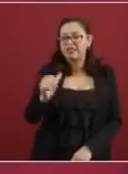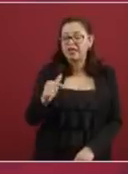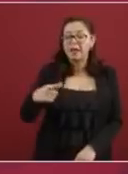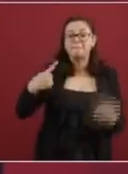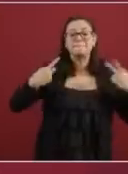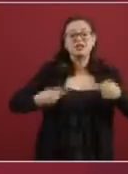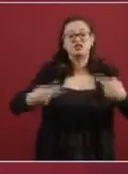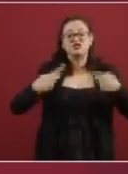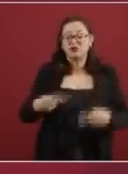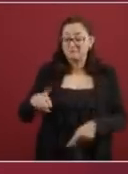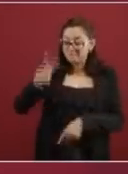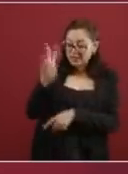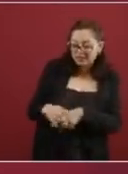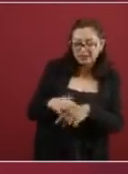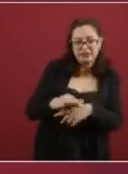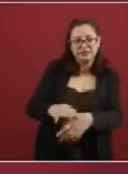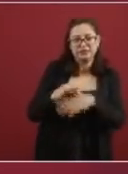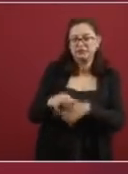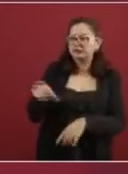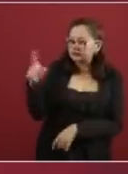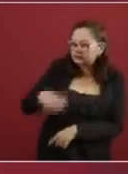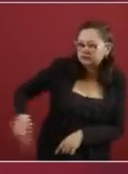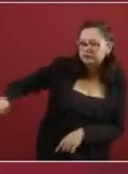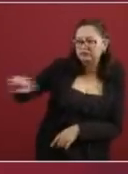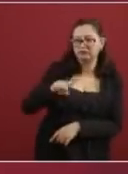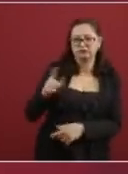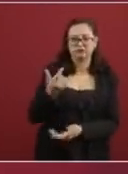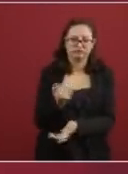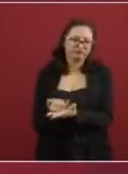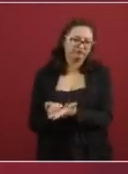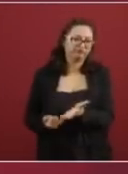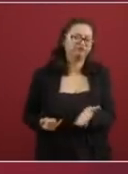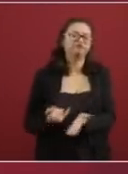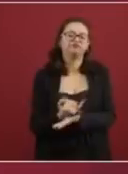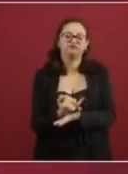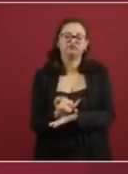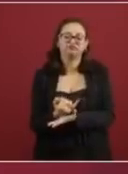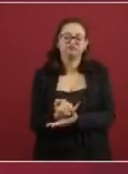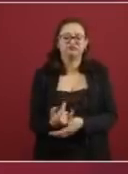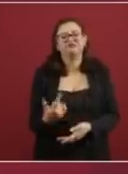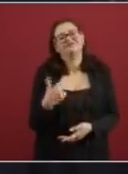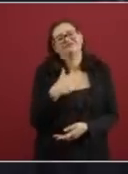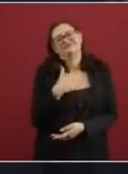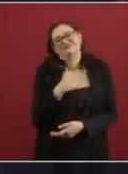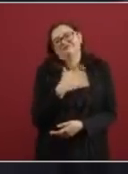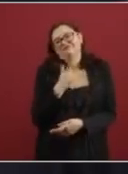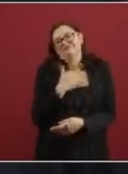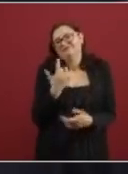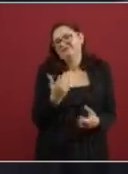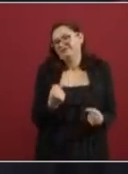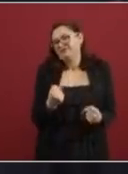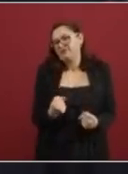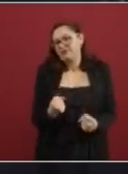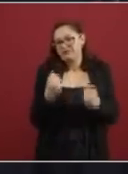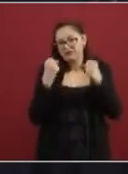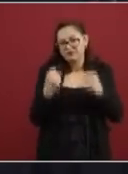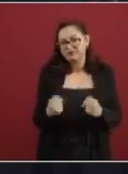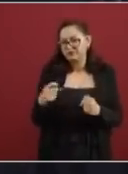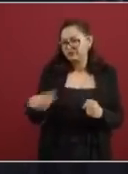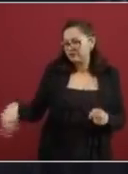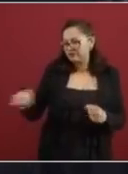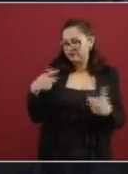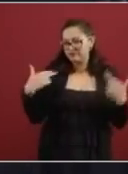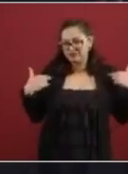trabajadores de la educación y estoy seguro que los maestros no van a